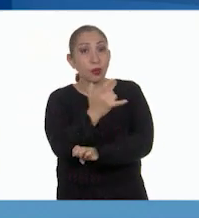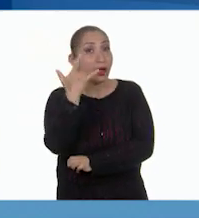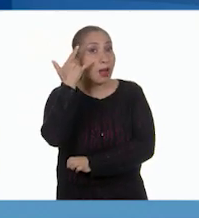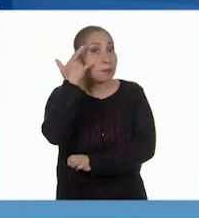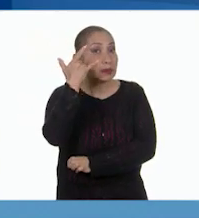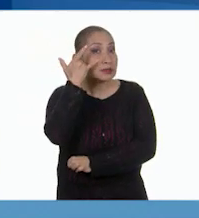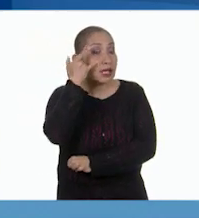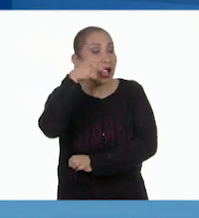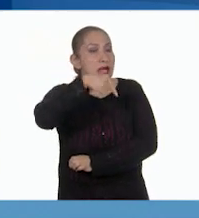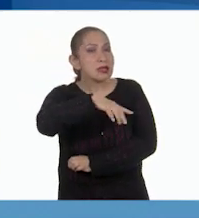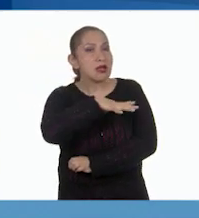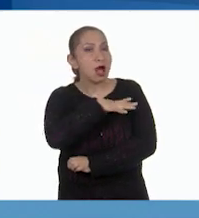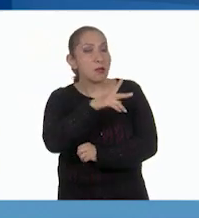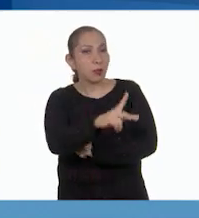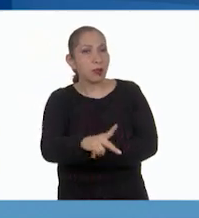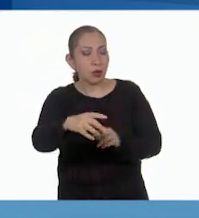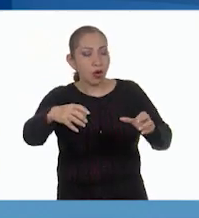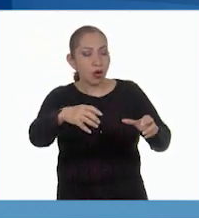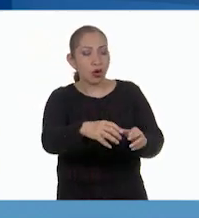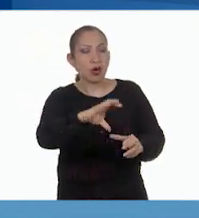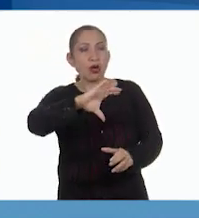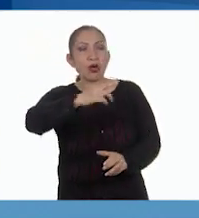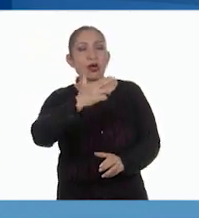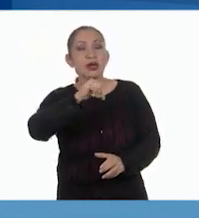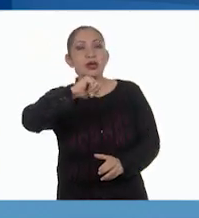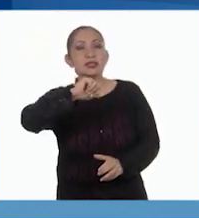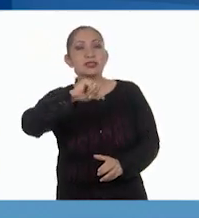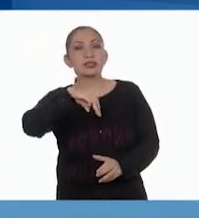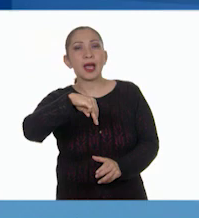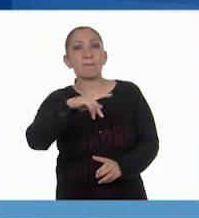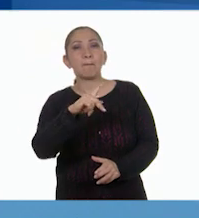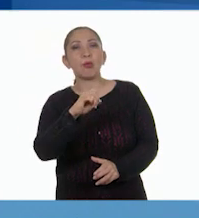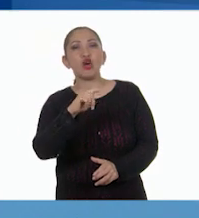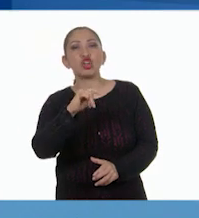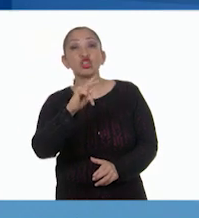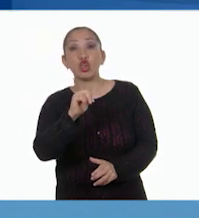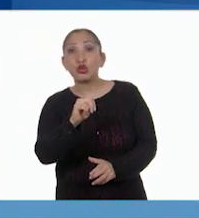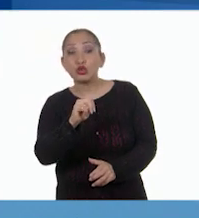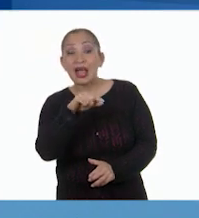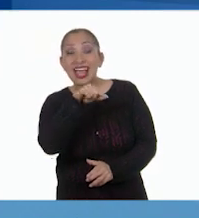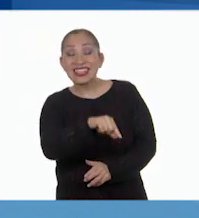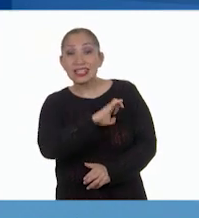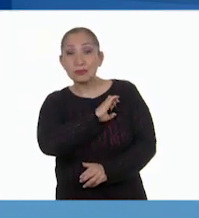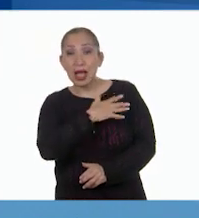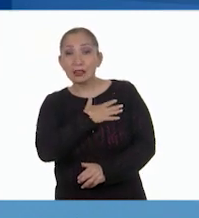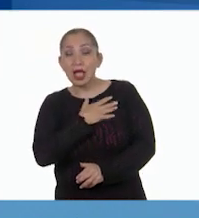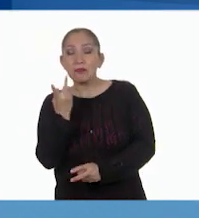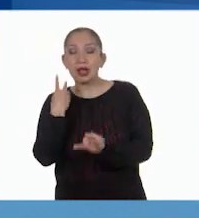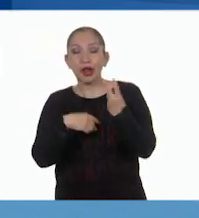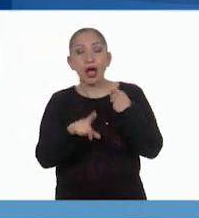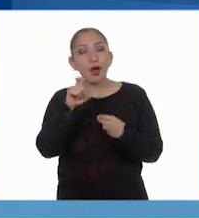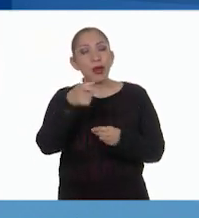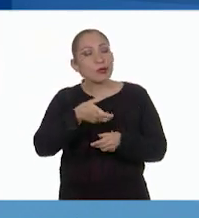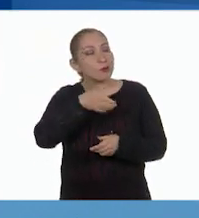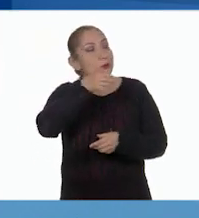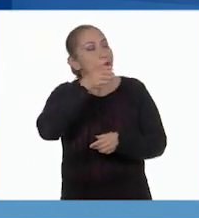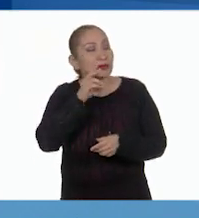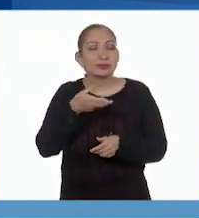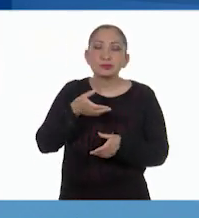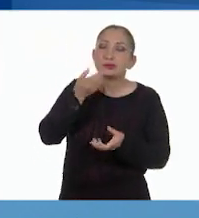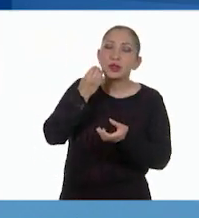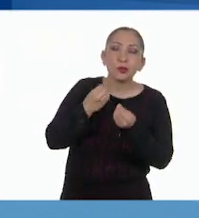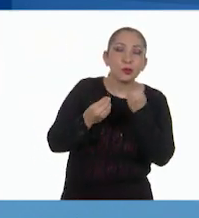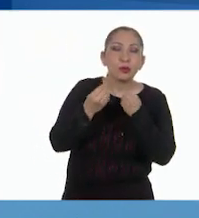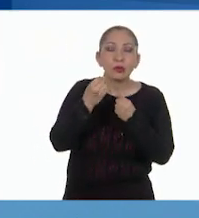Campeche, donde hay un pueblo que se llama Champotón. Ahí, los españoles bajaron a tomar agua y explorar la zona,